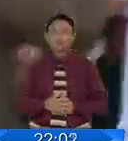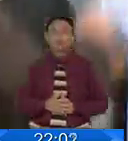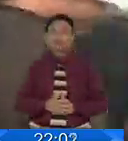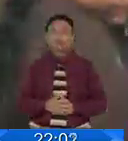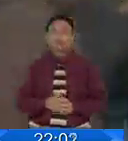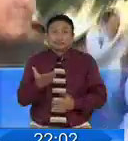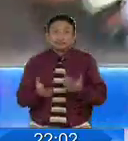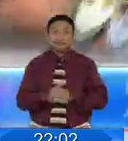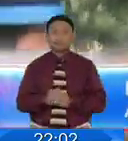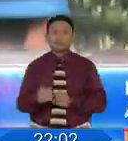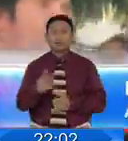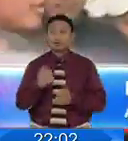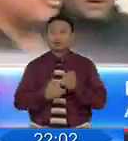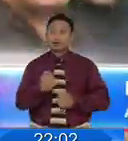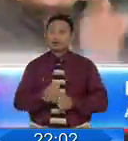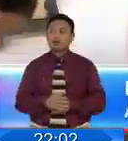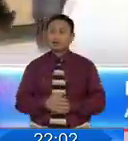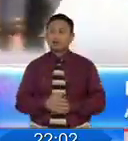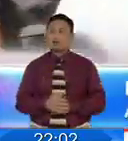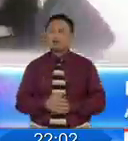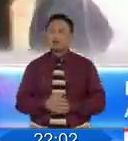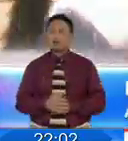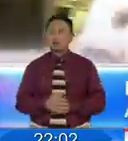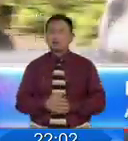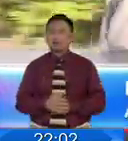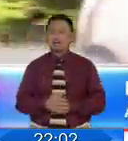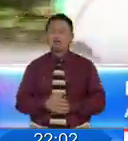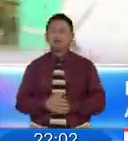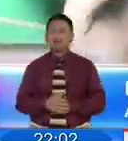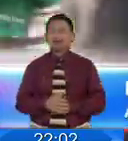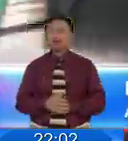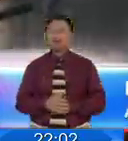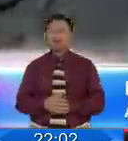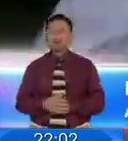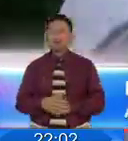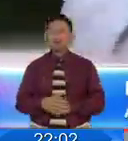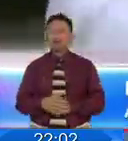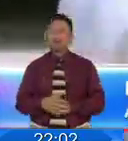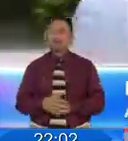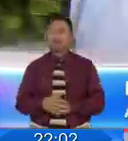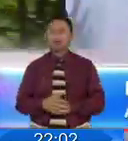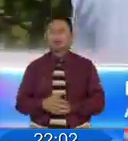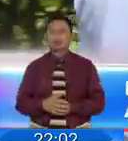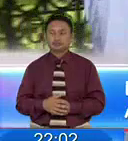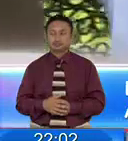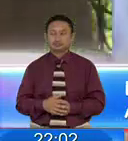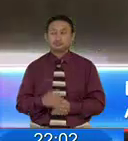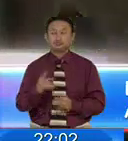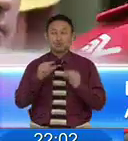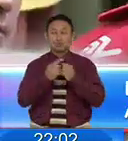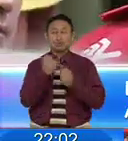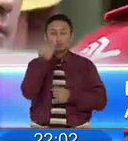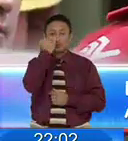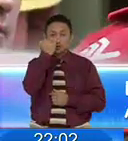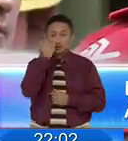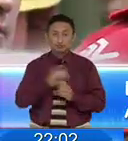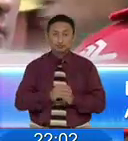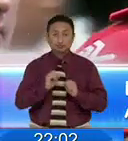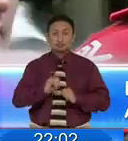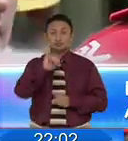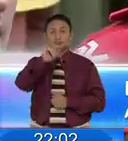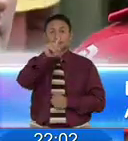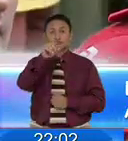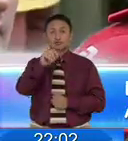Quizás para evitar ser llevados por la fuerza pública, Jaime Vargas, presidente de la Confederación de Nacionalidades Indígenas del Ecuador, CONAIE, y Leonidas